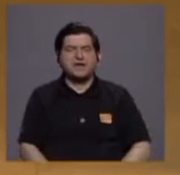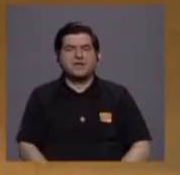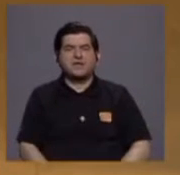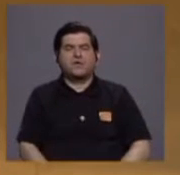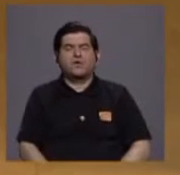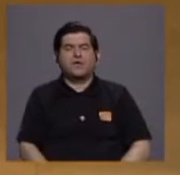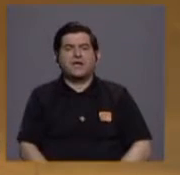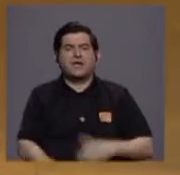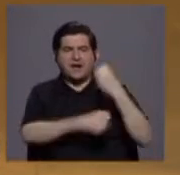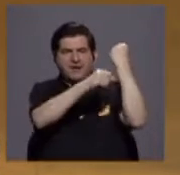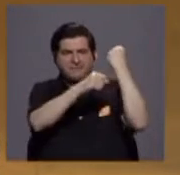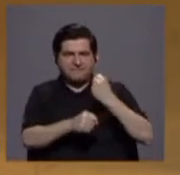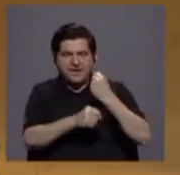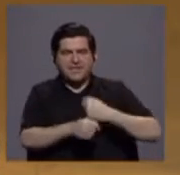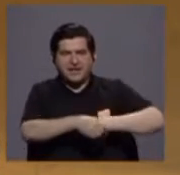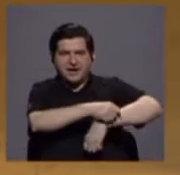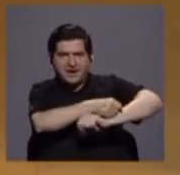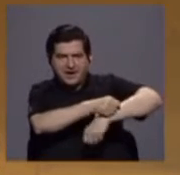Fútbol.